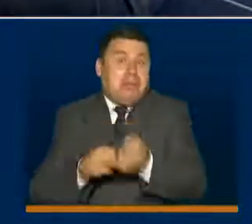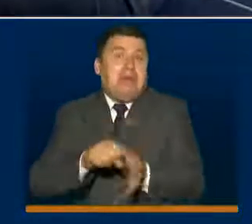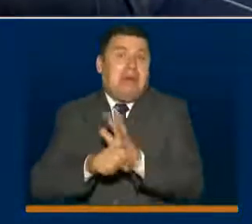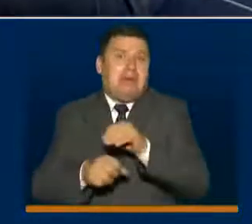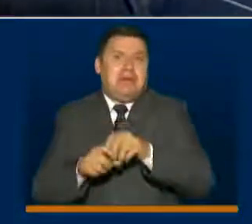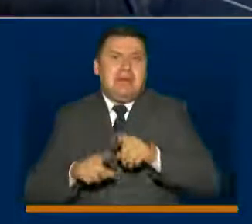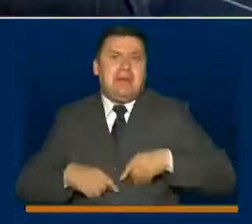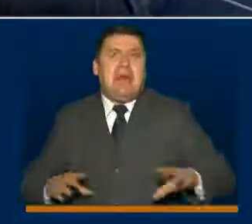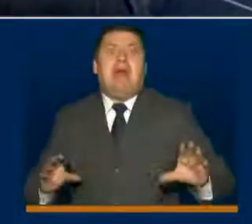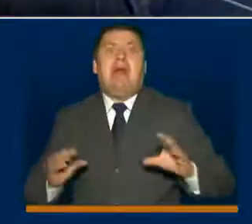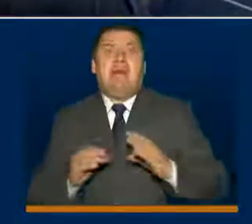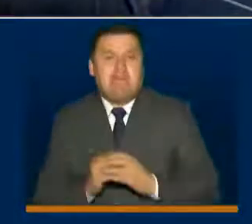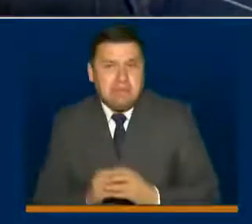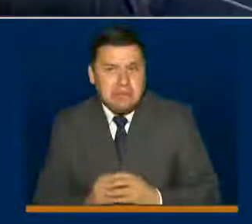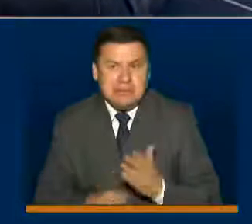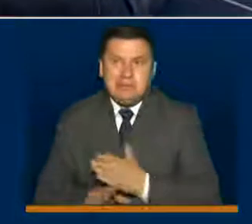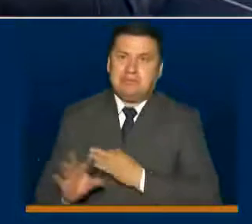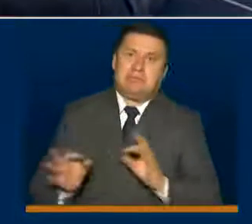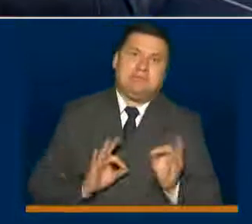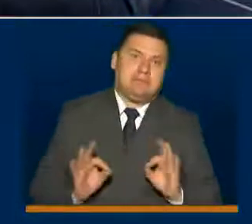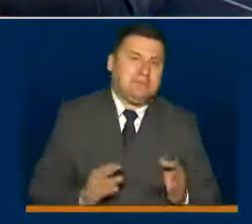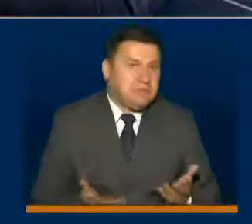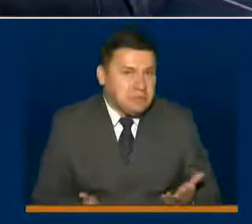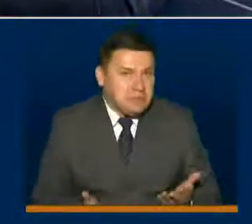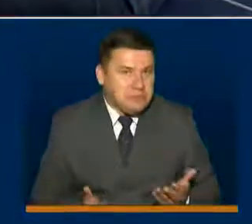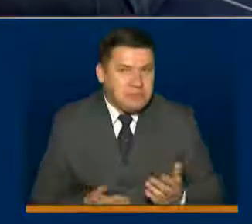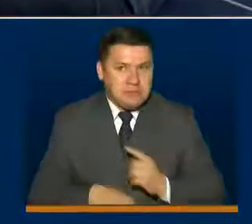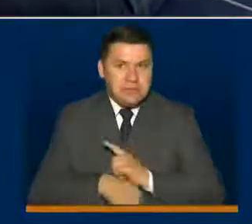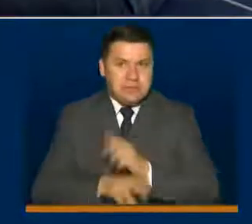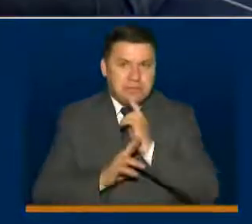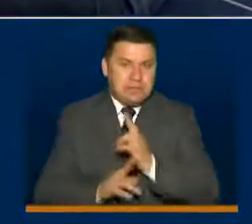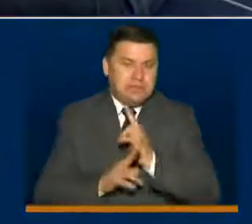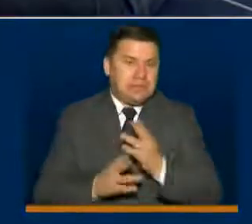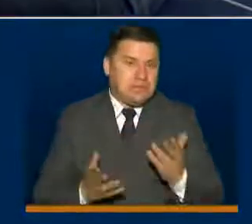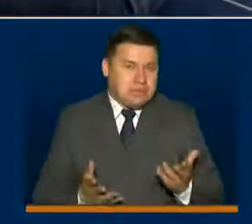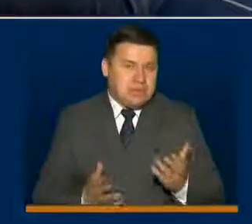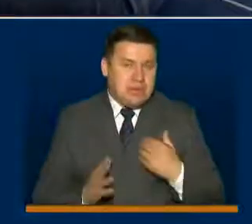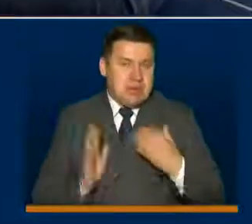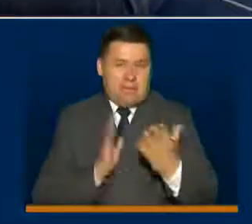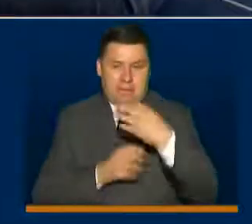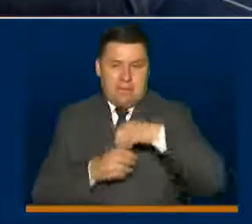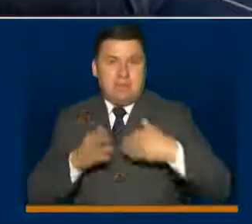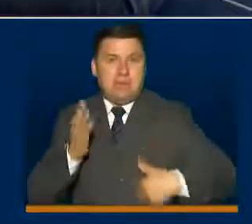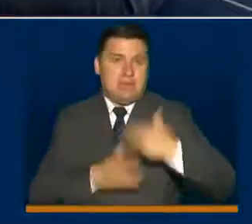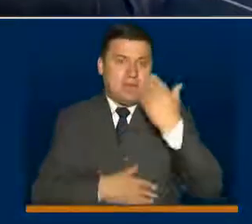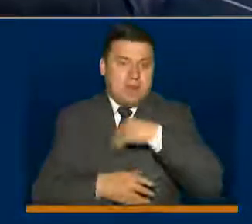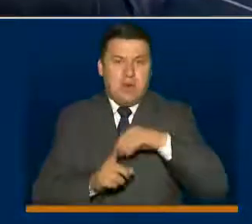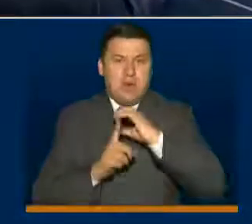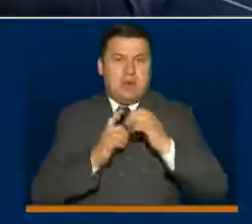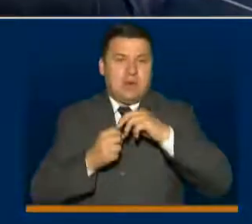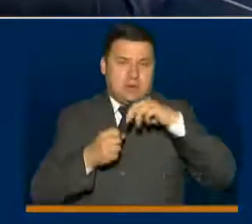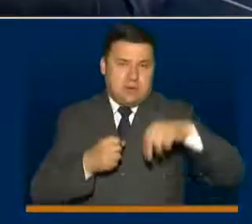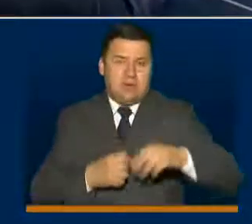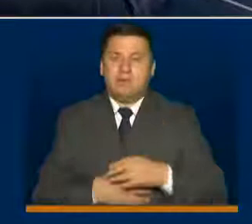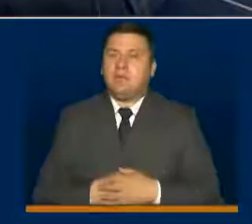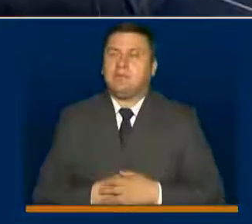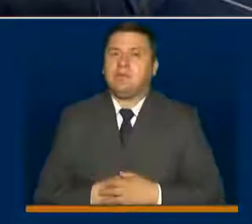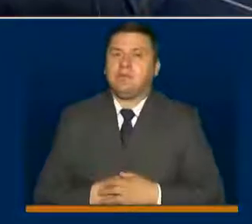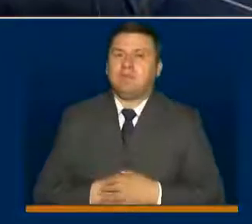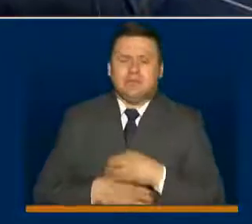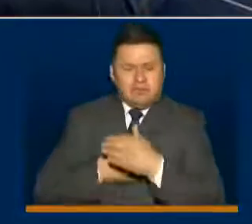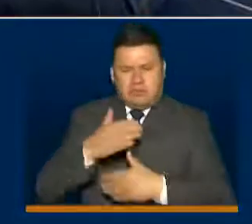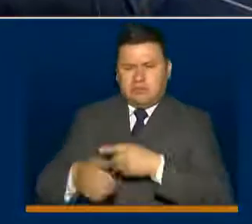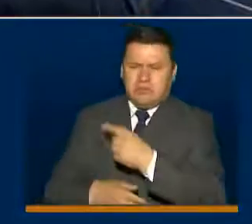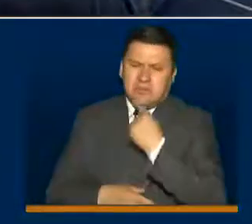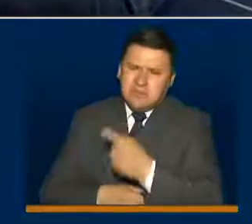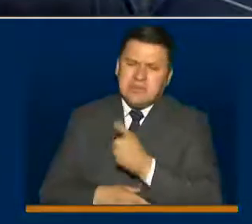de adaptación, de preparación y de eficiencia y de eficacia personal a partir de la cultura ciudadana. En ese proceso